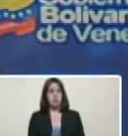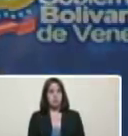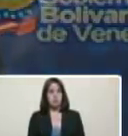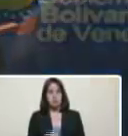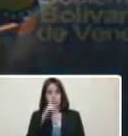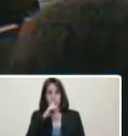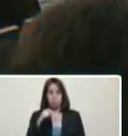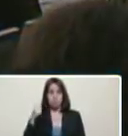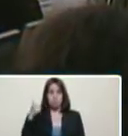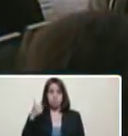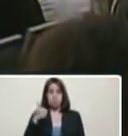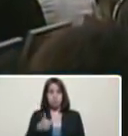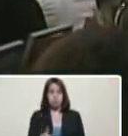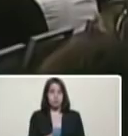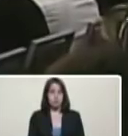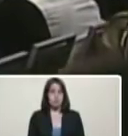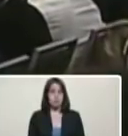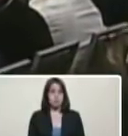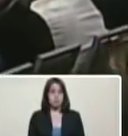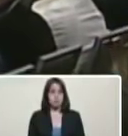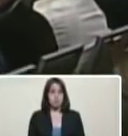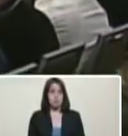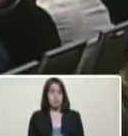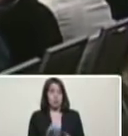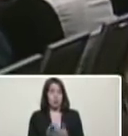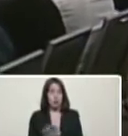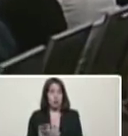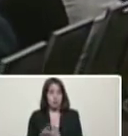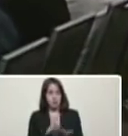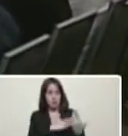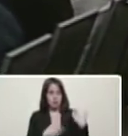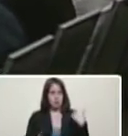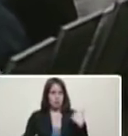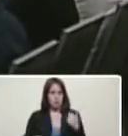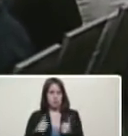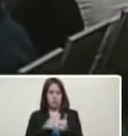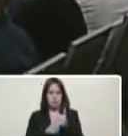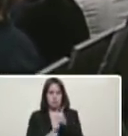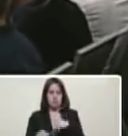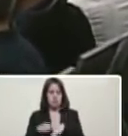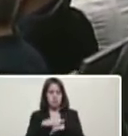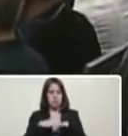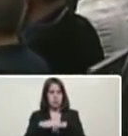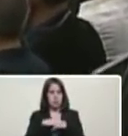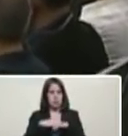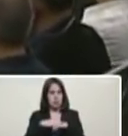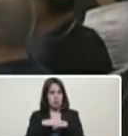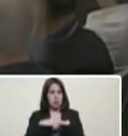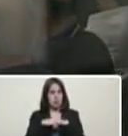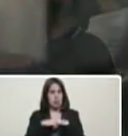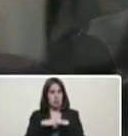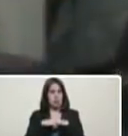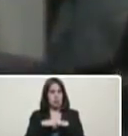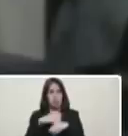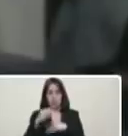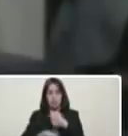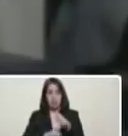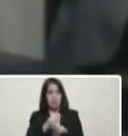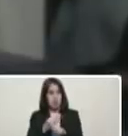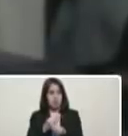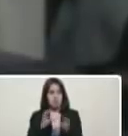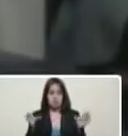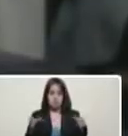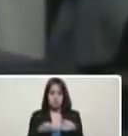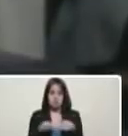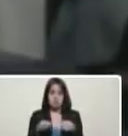años. Y compañera vicepresidenta, compañeros ministros, ministras, que van a formar parte de este